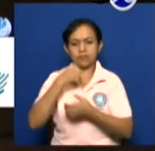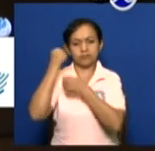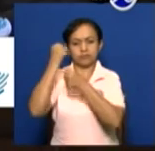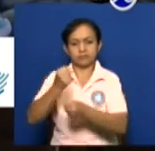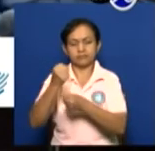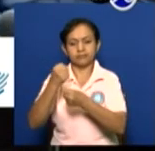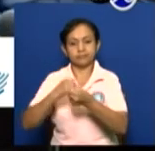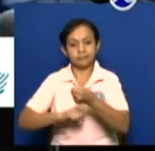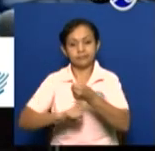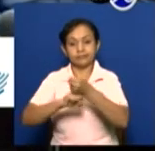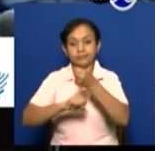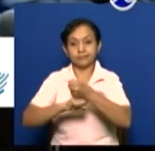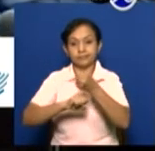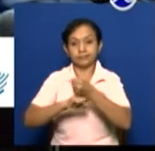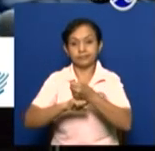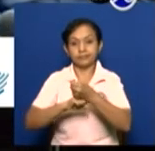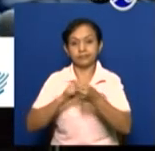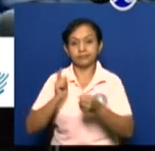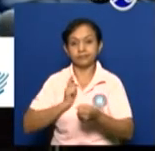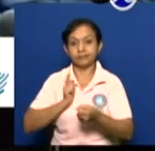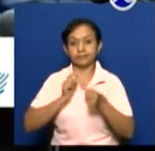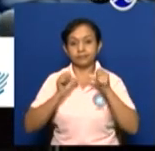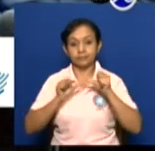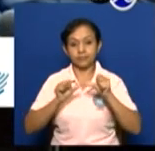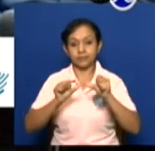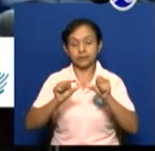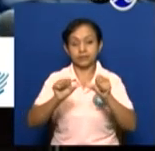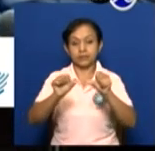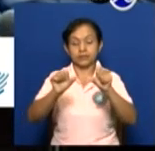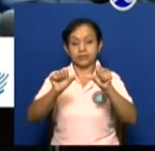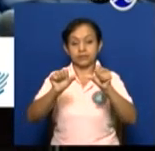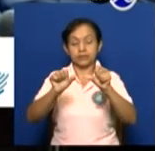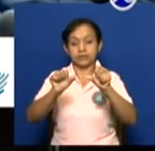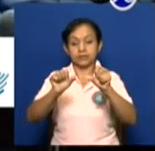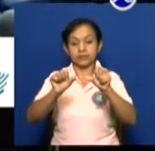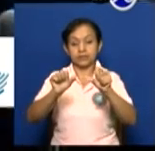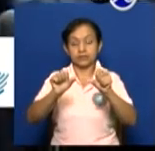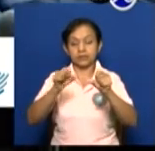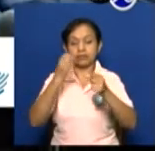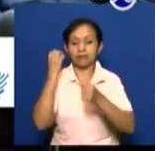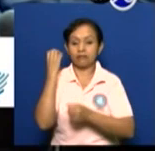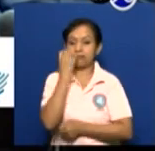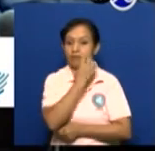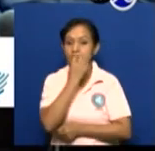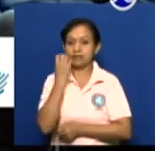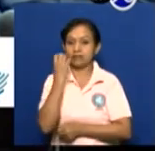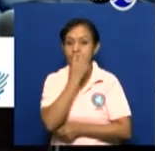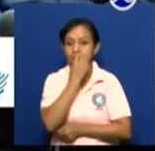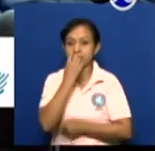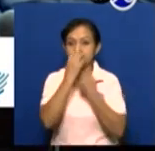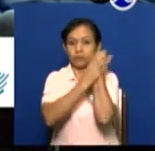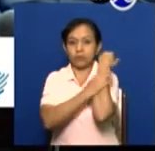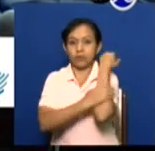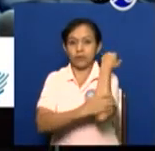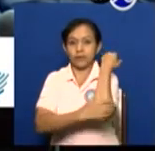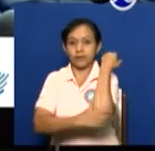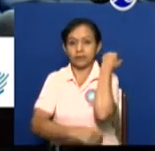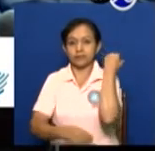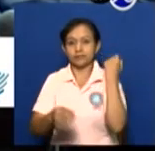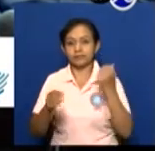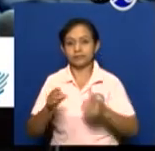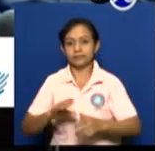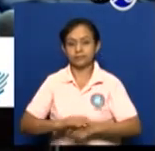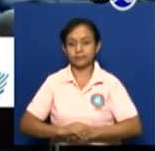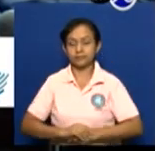para sostenerse tendrá que mantener al país en estado de esclavitud y de miseria. Cierro